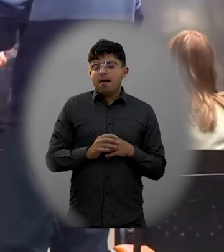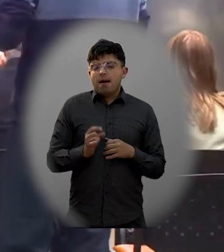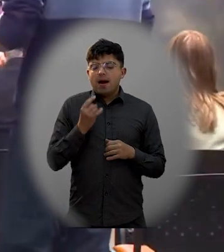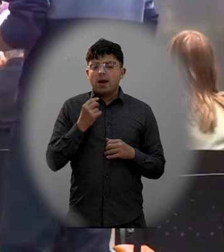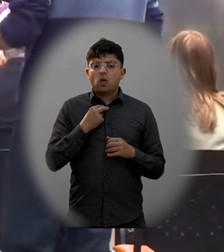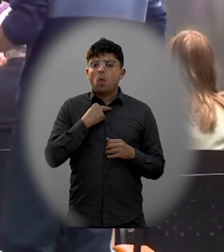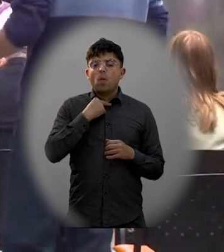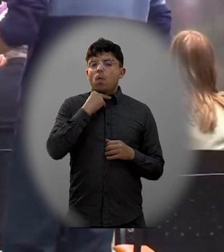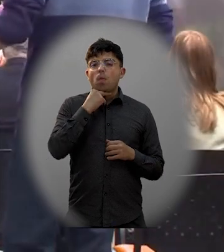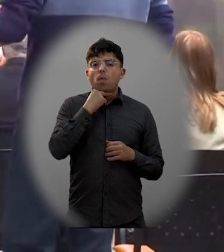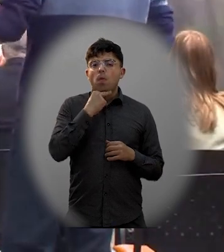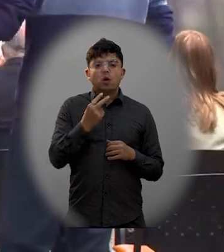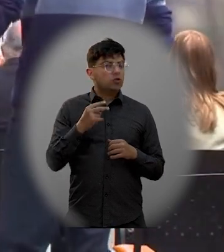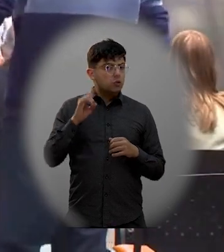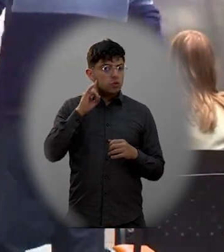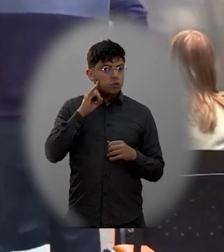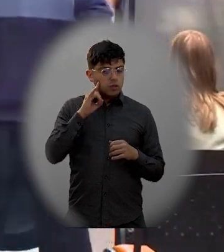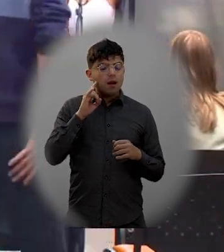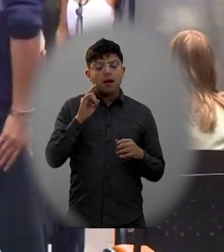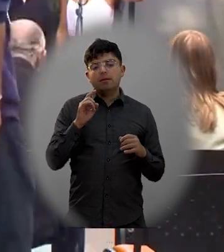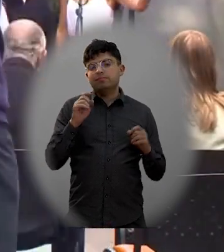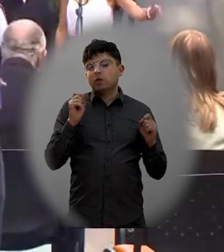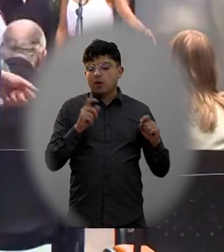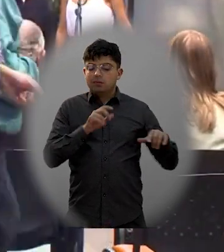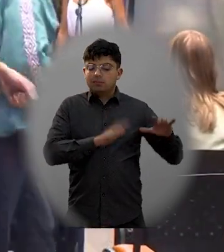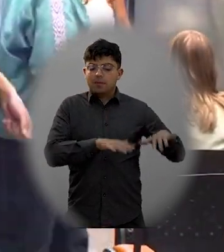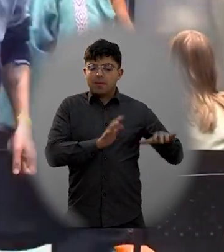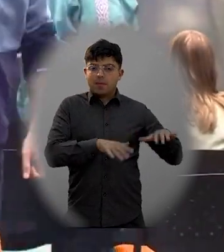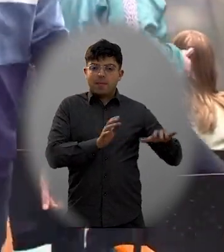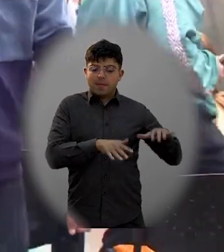escuchan, pues hola, los tambores están aquí para...